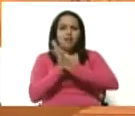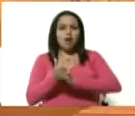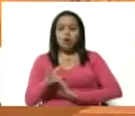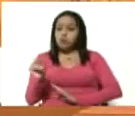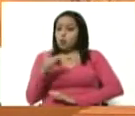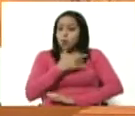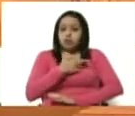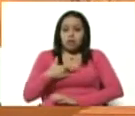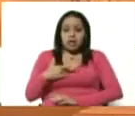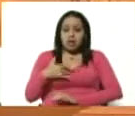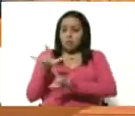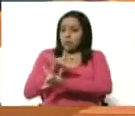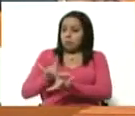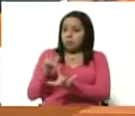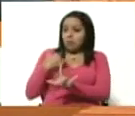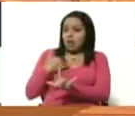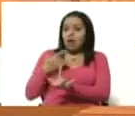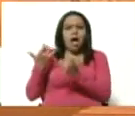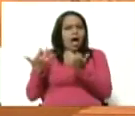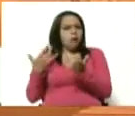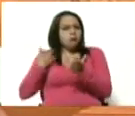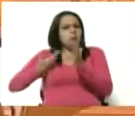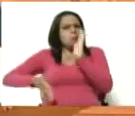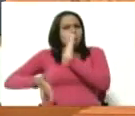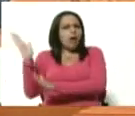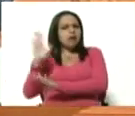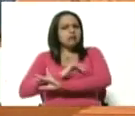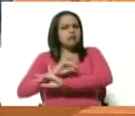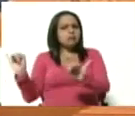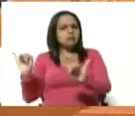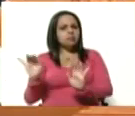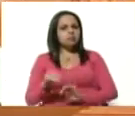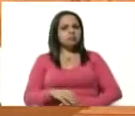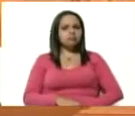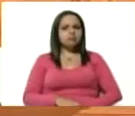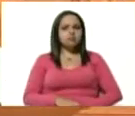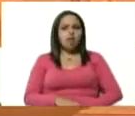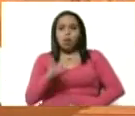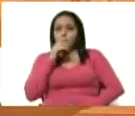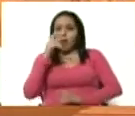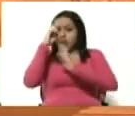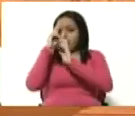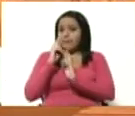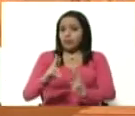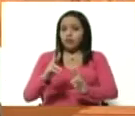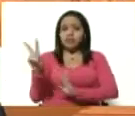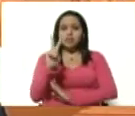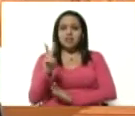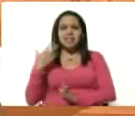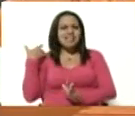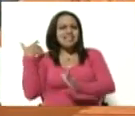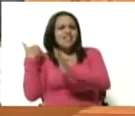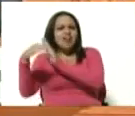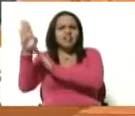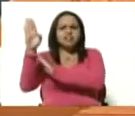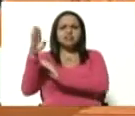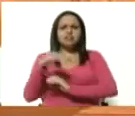quieren, que se vayan. Si no respetan a Venezuela, que se